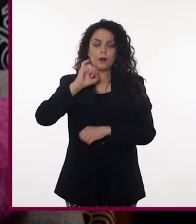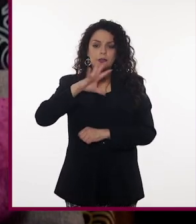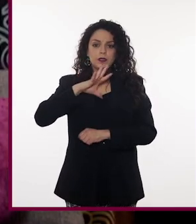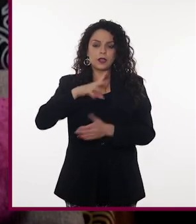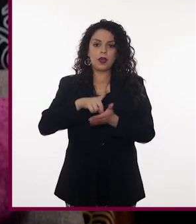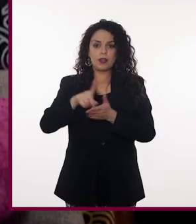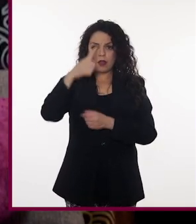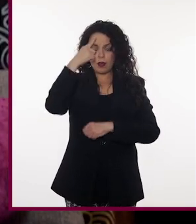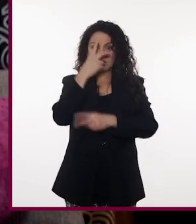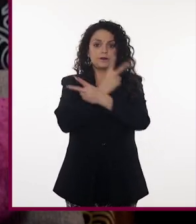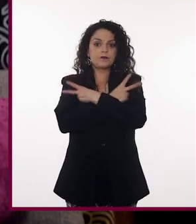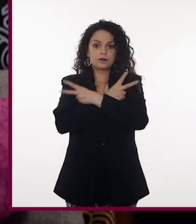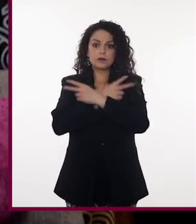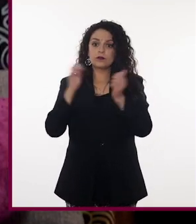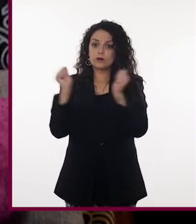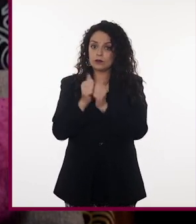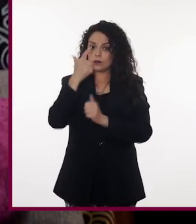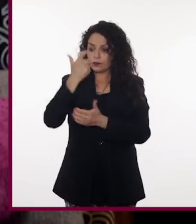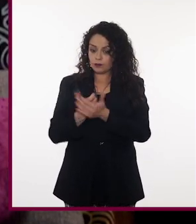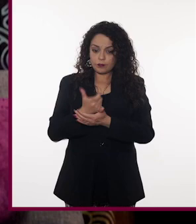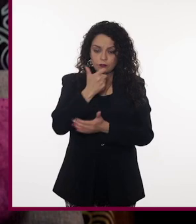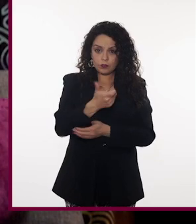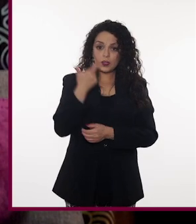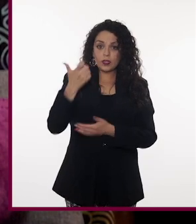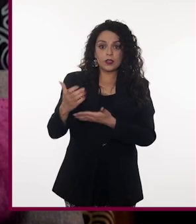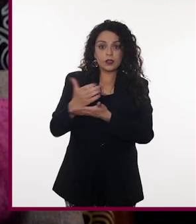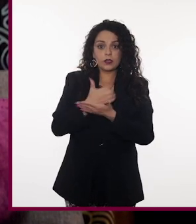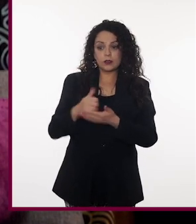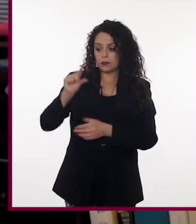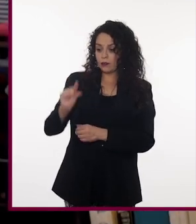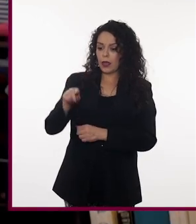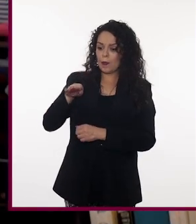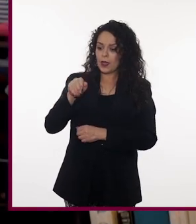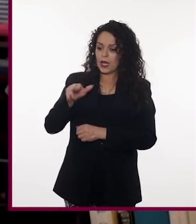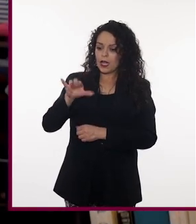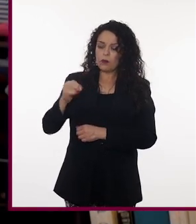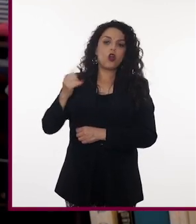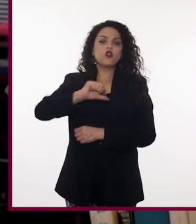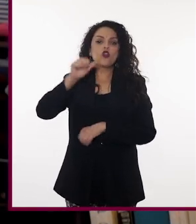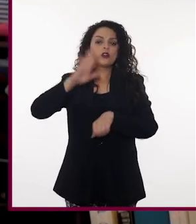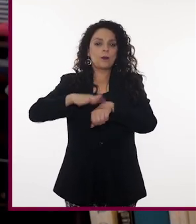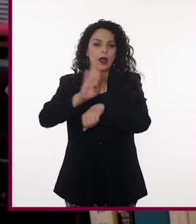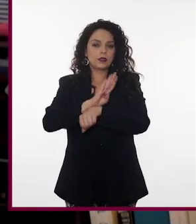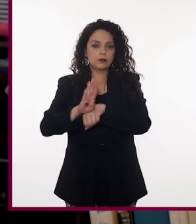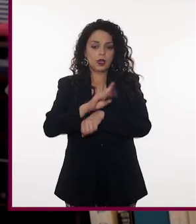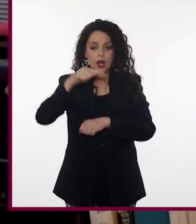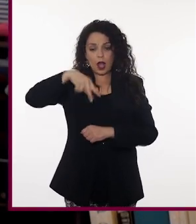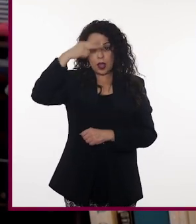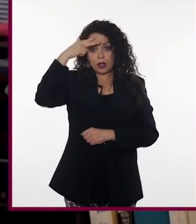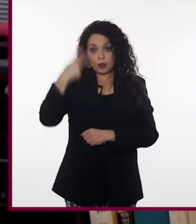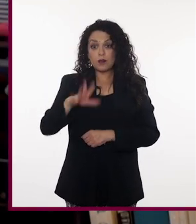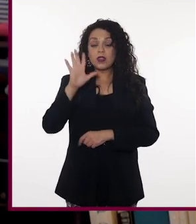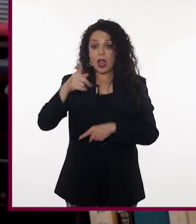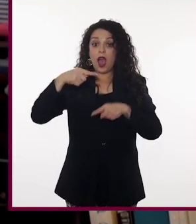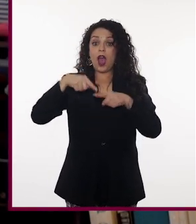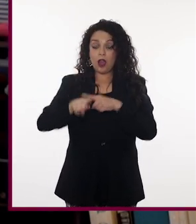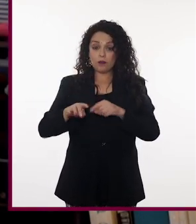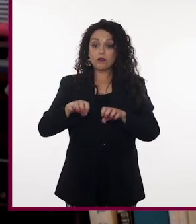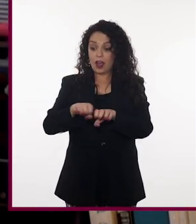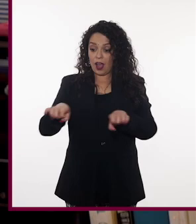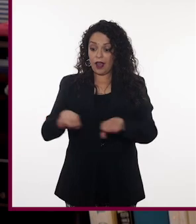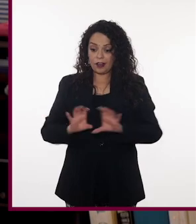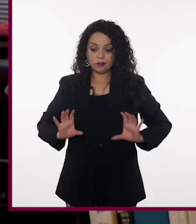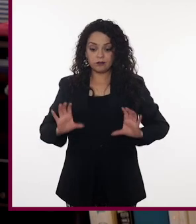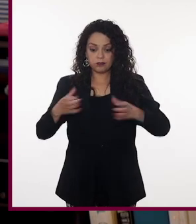tener derecho a vacaciones pagadas, salario mínimo y otros beneficios. En México, los empleados se están organizando para exigir